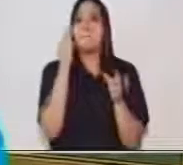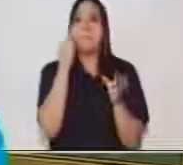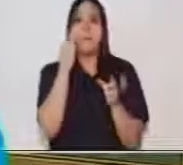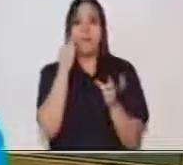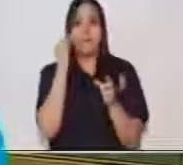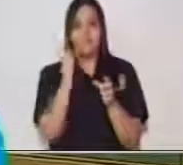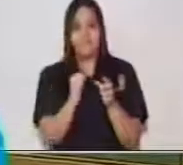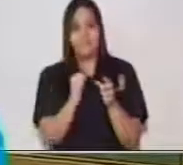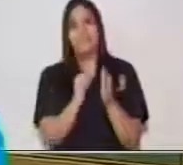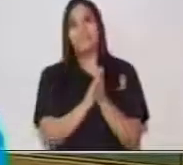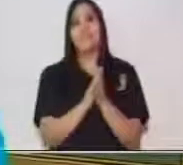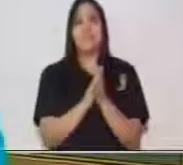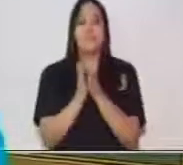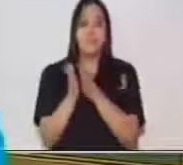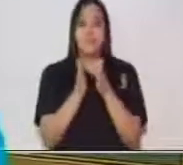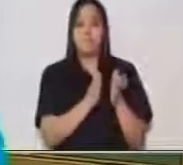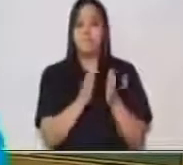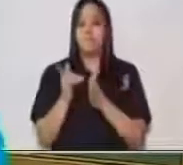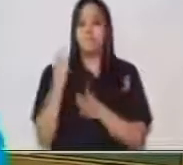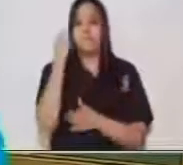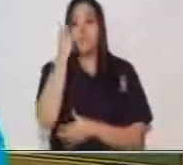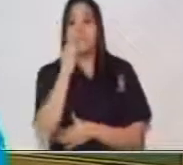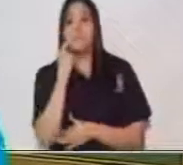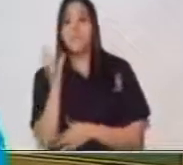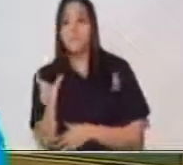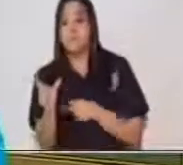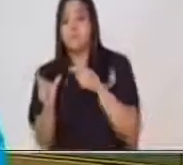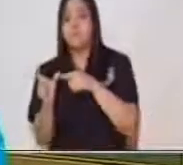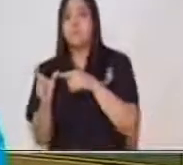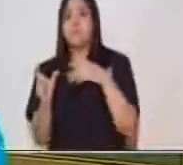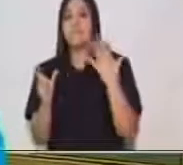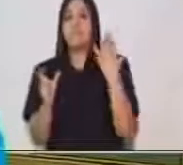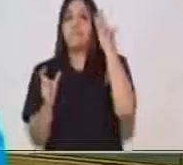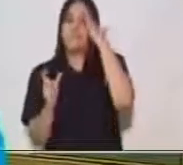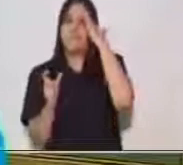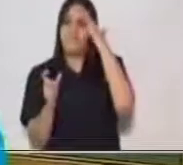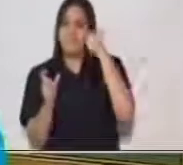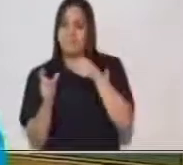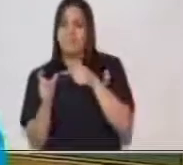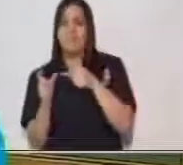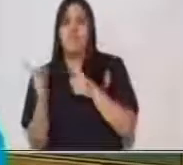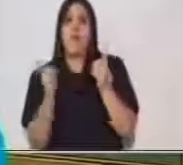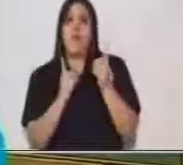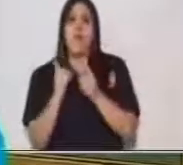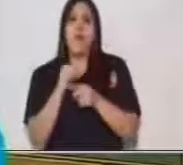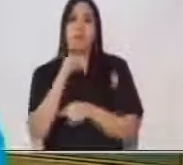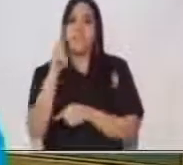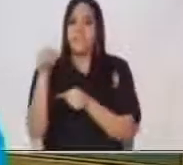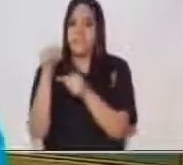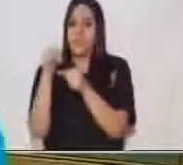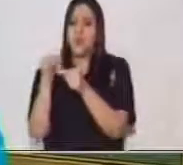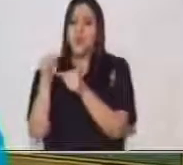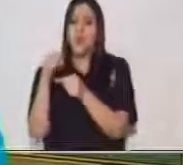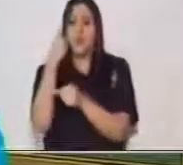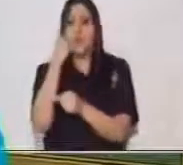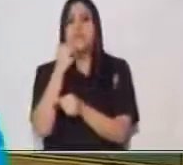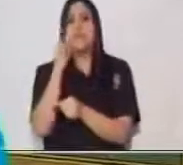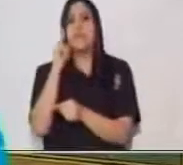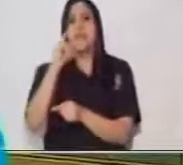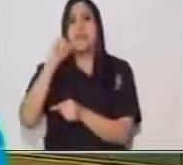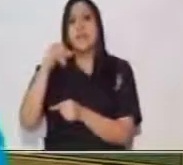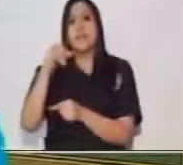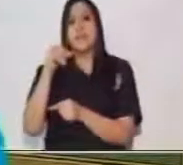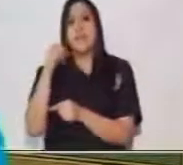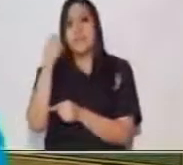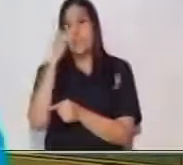bien, entonces ahora vamos a buscar el núcleo del sujeto de esta oración,